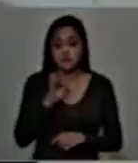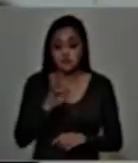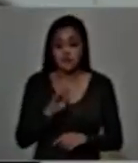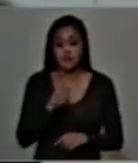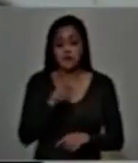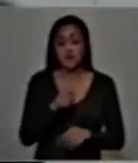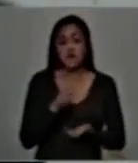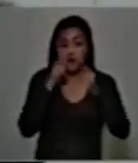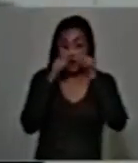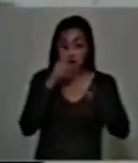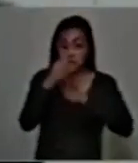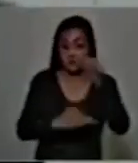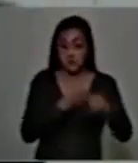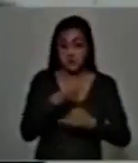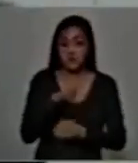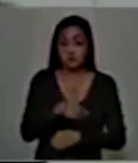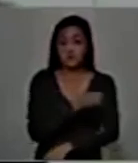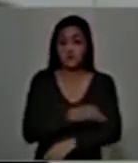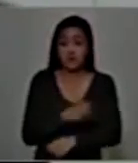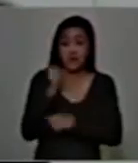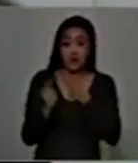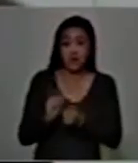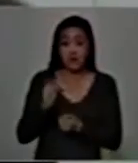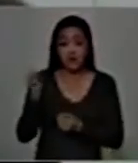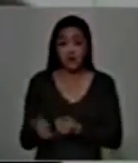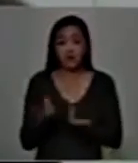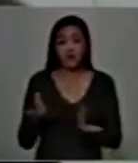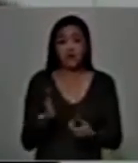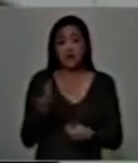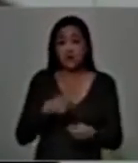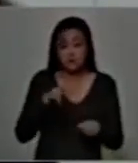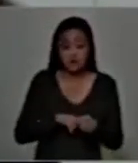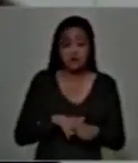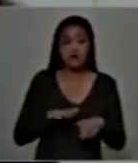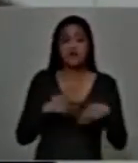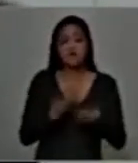la esposa, ya que la madre falleció.